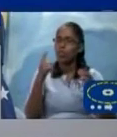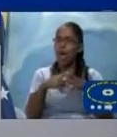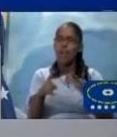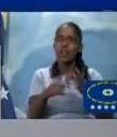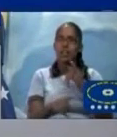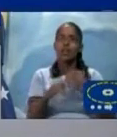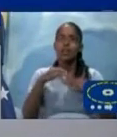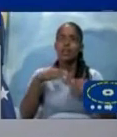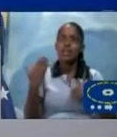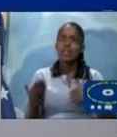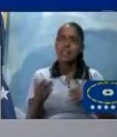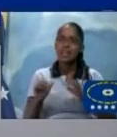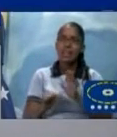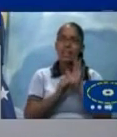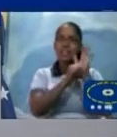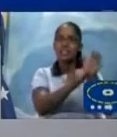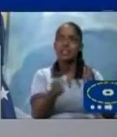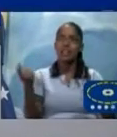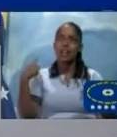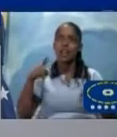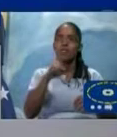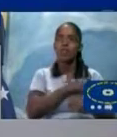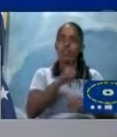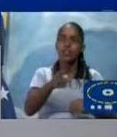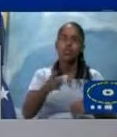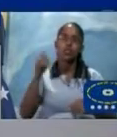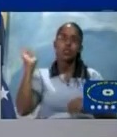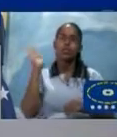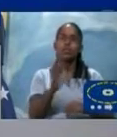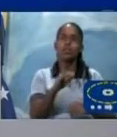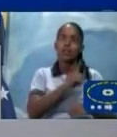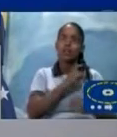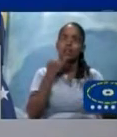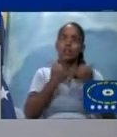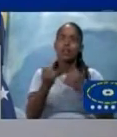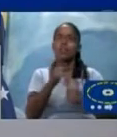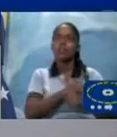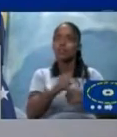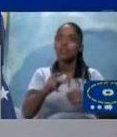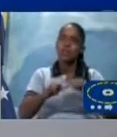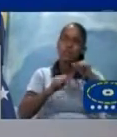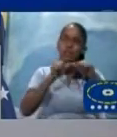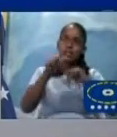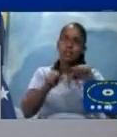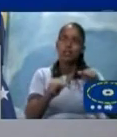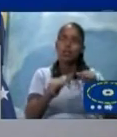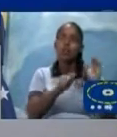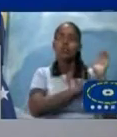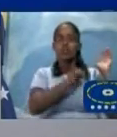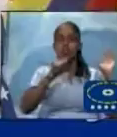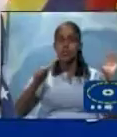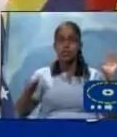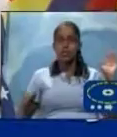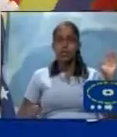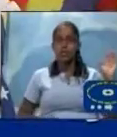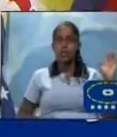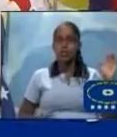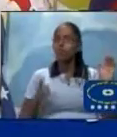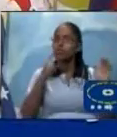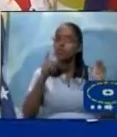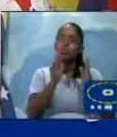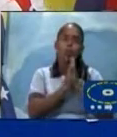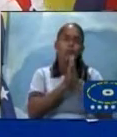cosas y qué señal habrá de tu venida y del fin del siglo? Señor,